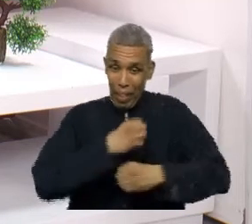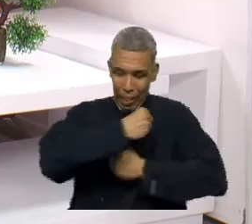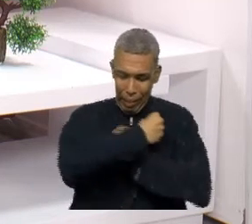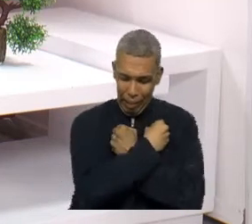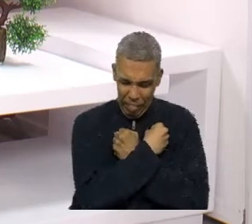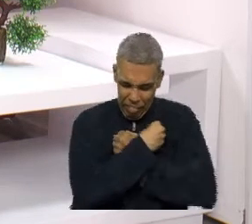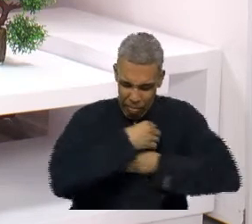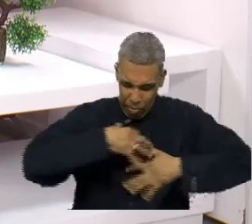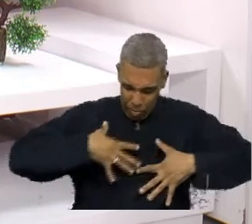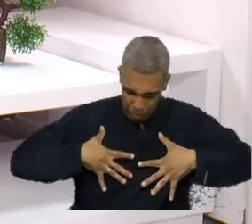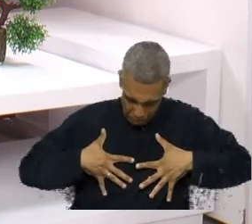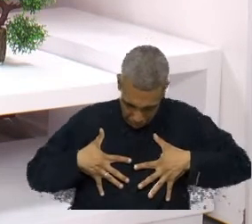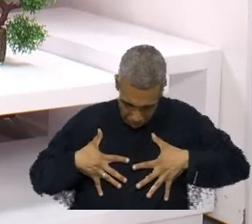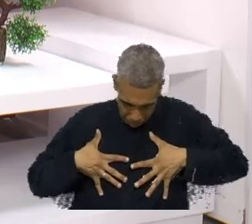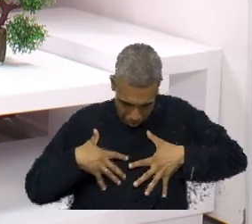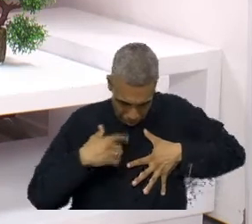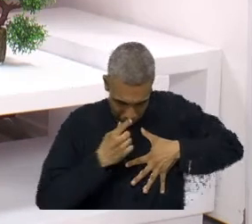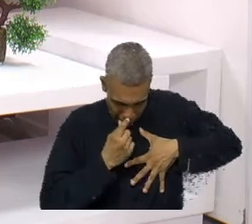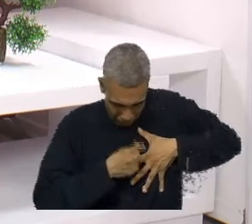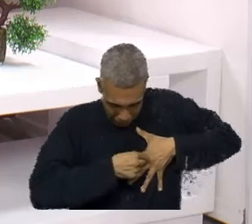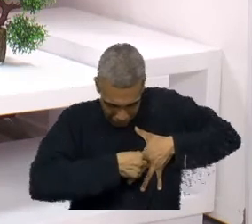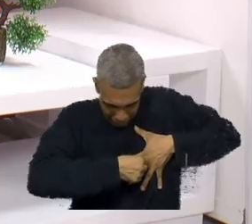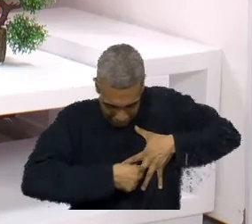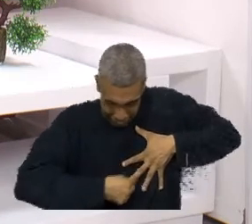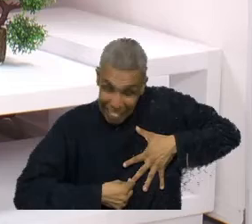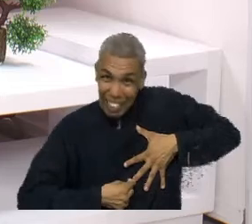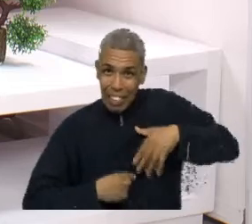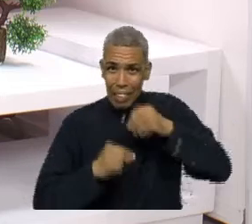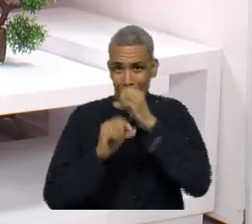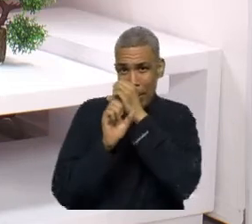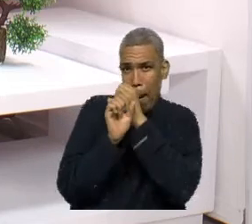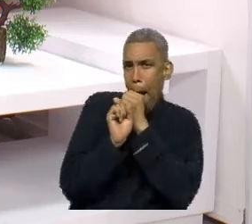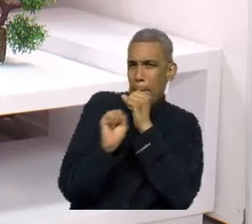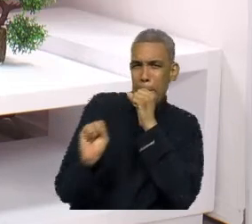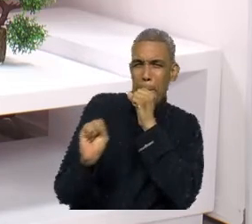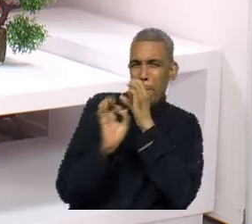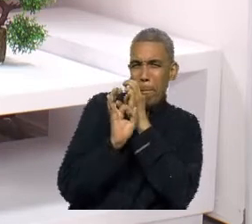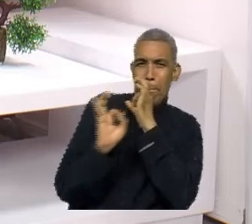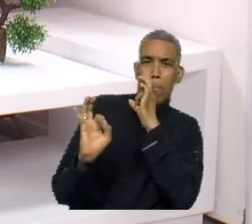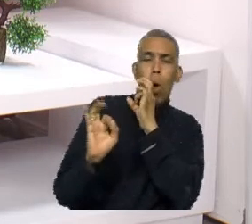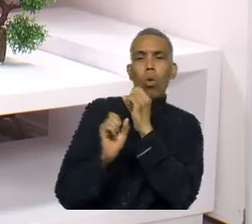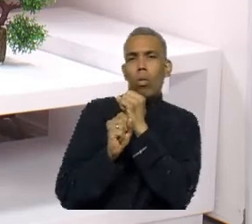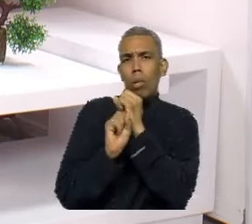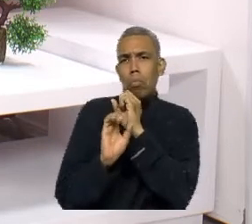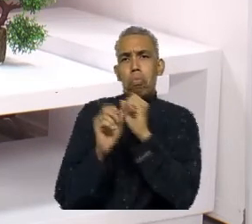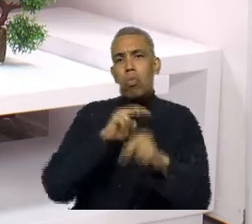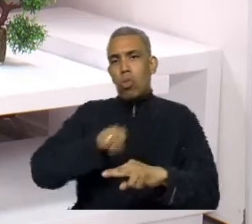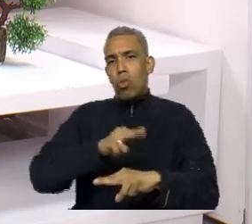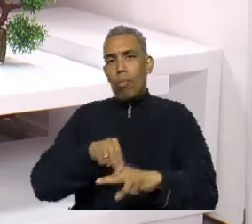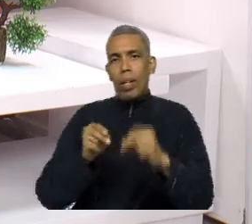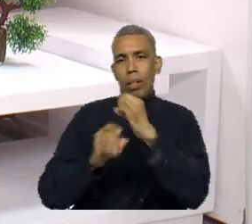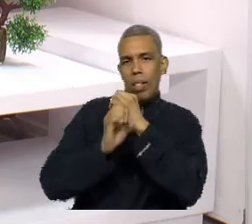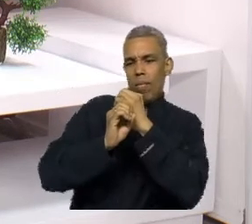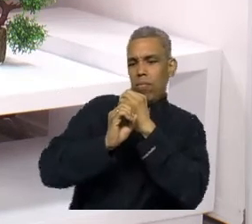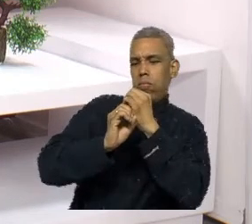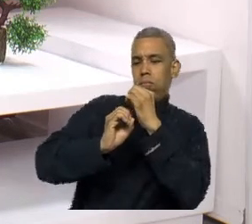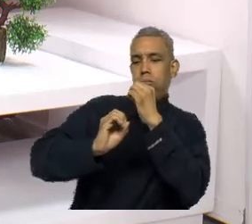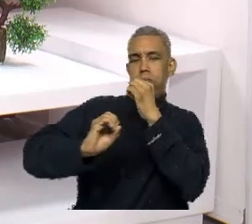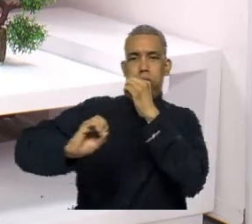muy severas ya pasan a ser crisis moderadas a leves. Pero no quiere decir con esto que uno quede libre de esta